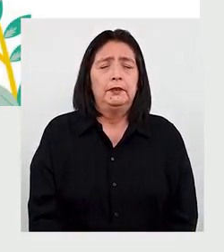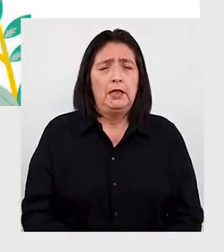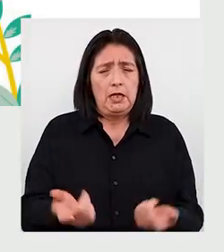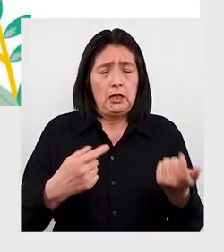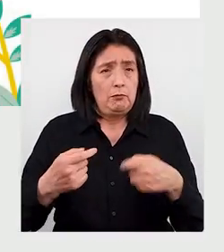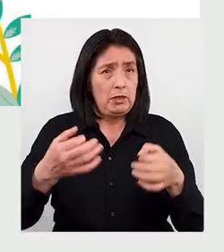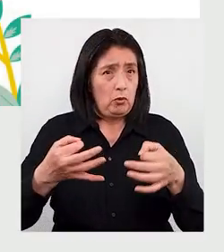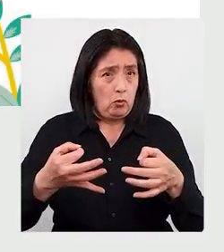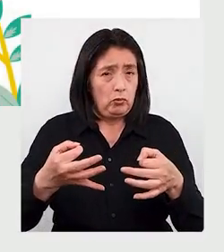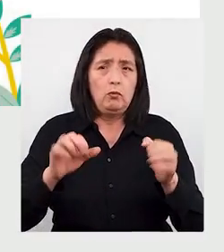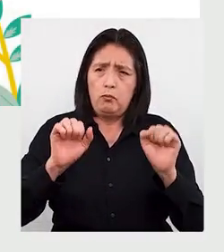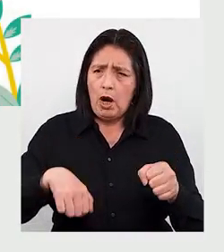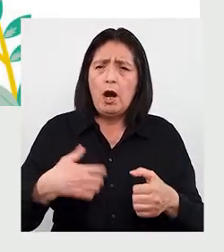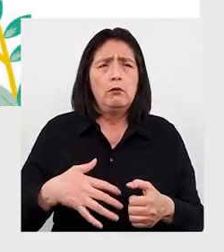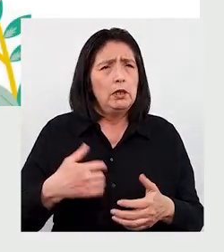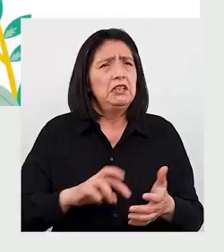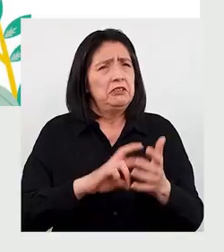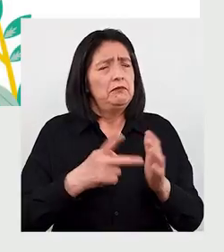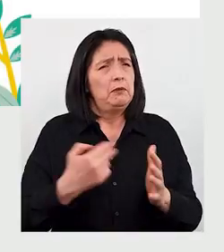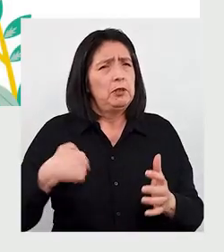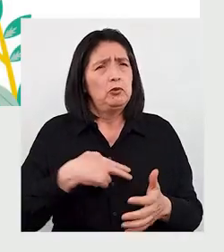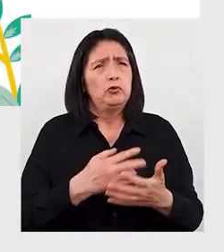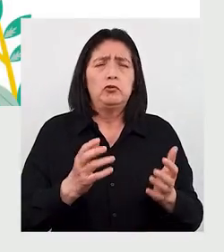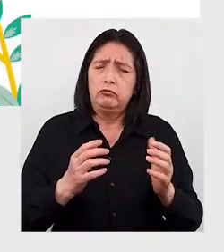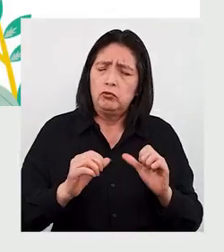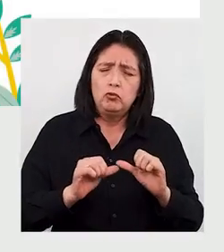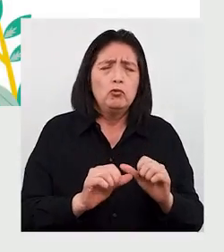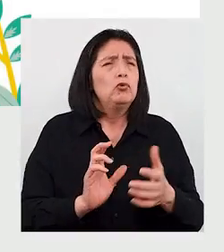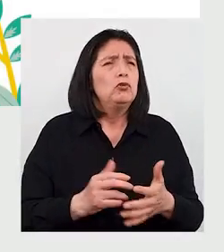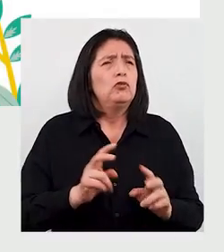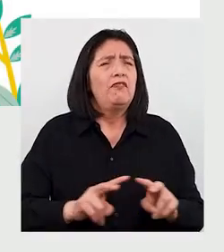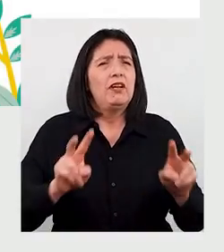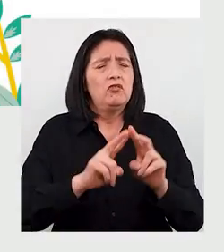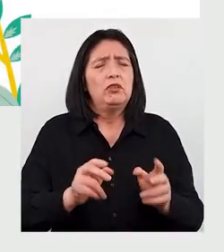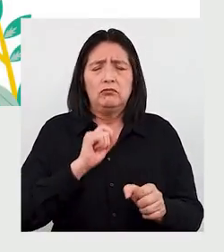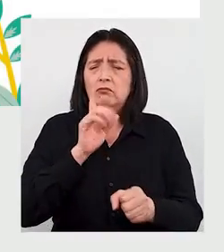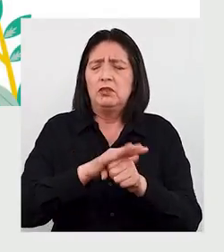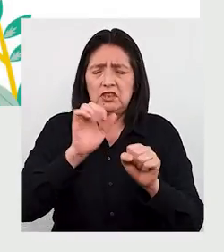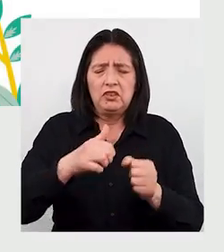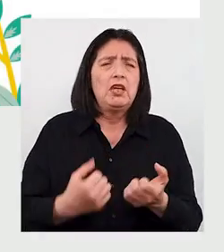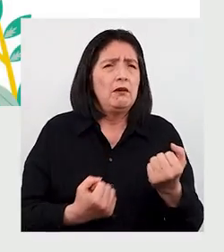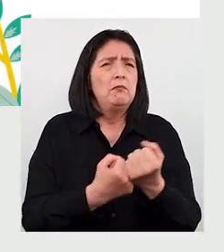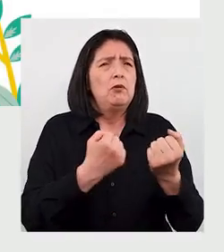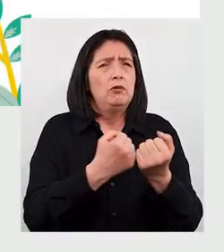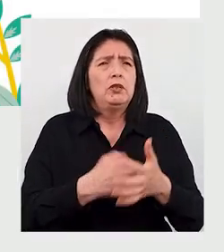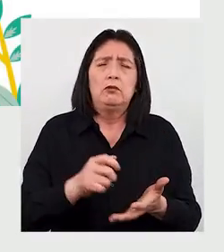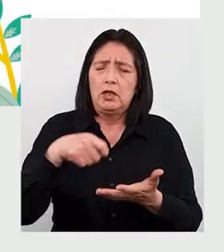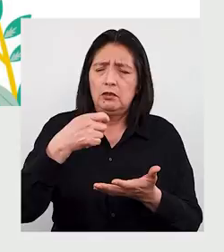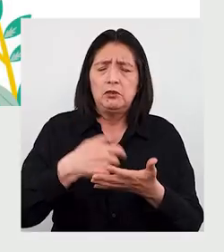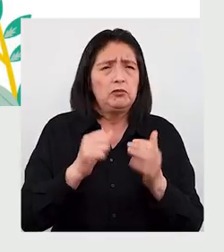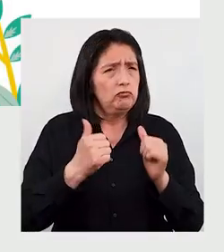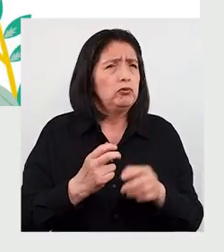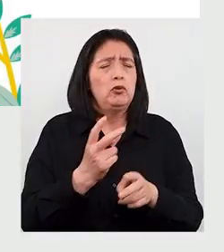El comercio justo ha significado para nosotros consolidar nuestros valores y compromiso a seguir contribuyendo a una